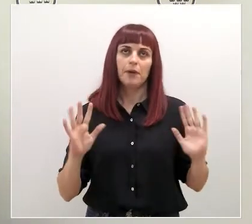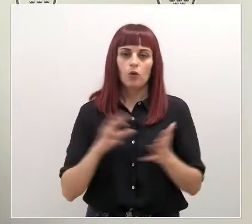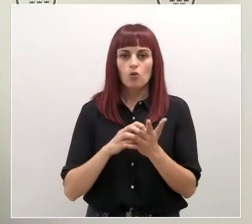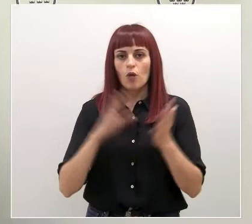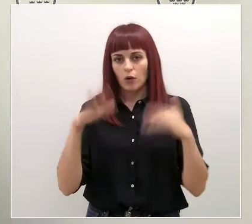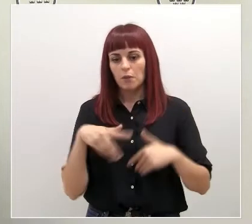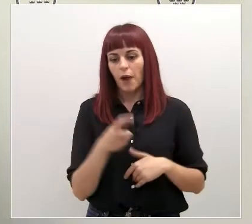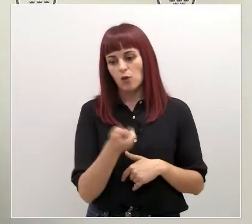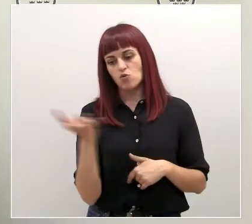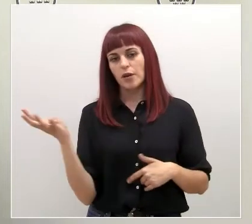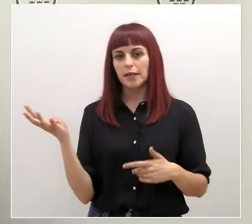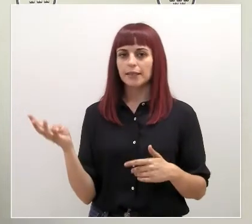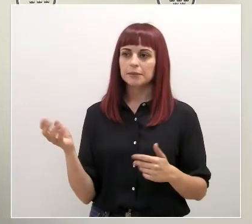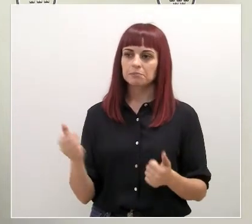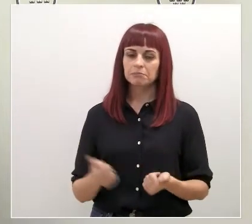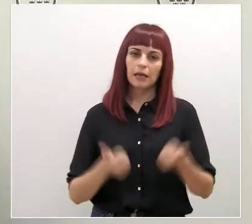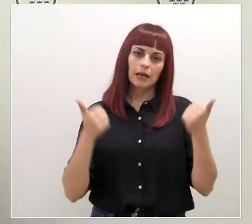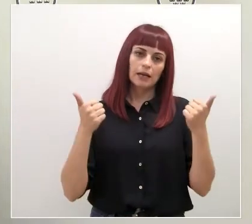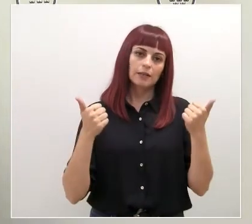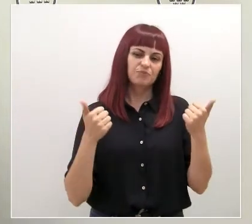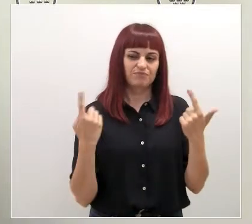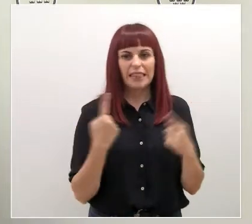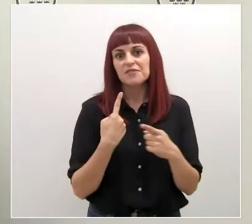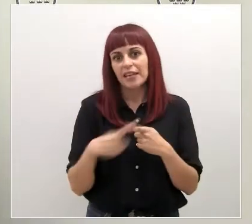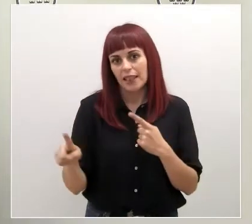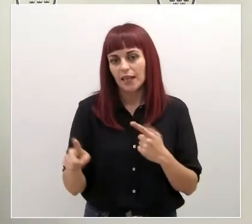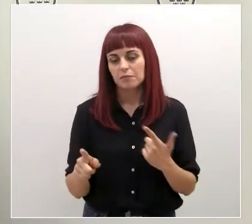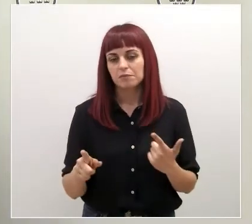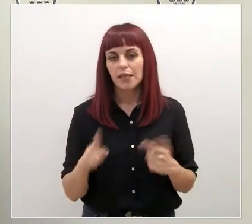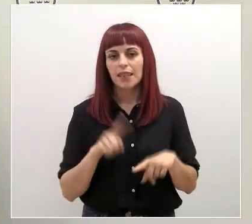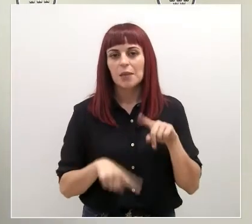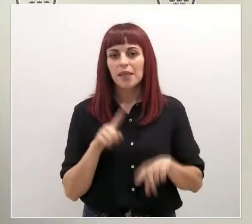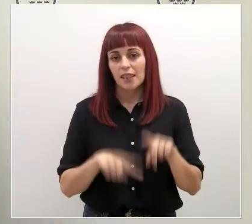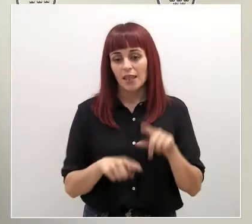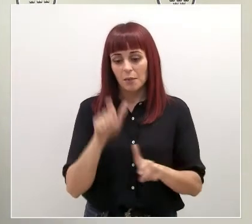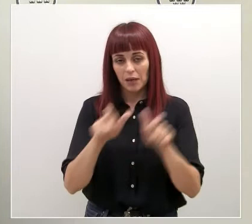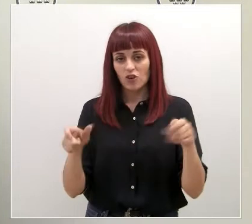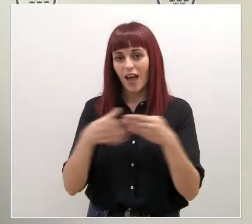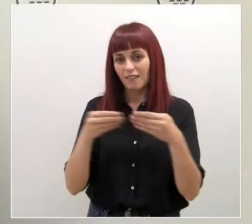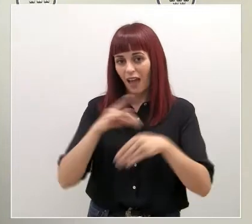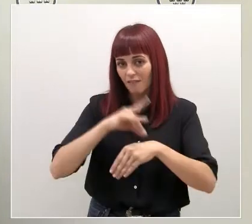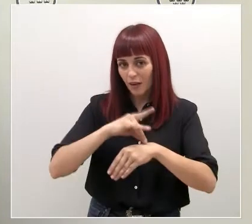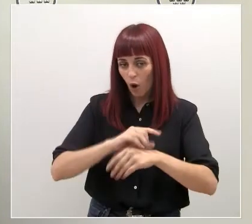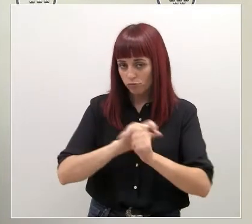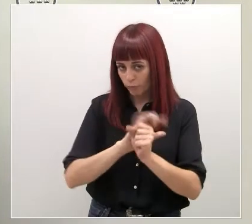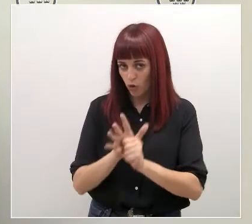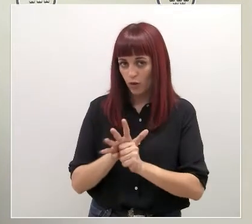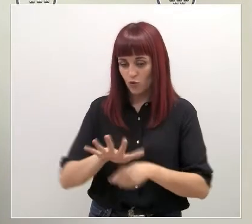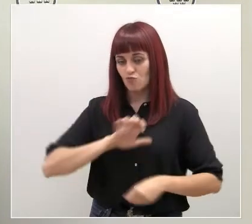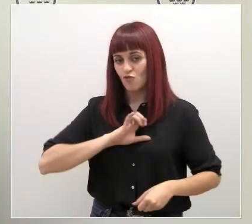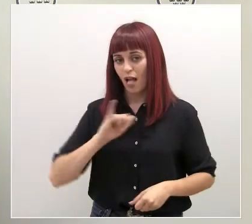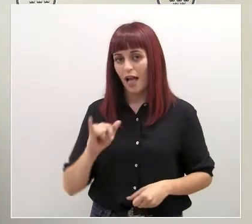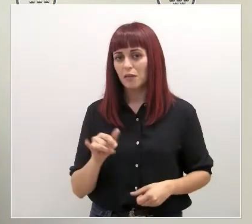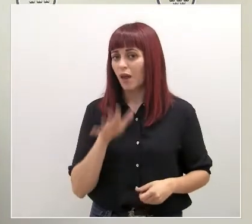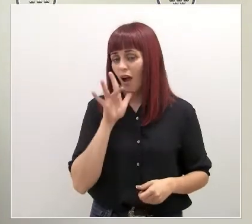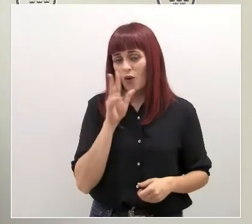que algunas, pues bueno, siempre tienen algunas pequeñas diferencias, pues atendiendo aún a la proporción de pacientes COVID que tienen, aunque evidentemente la